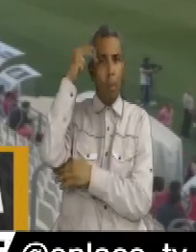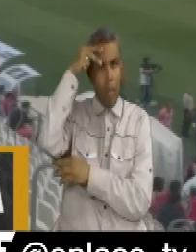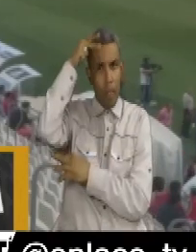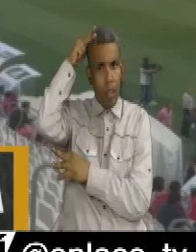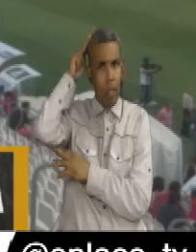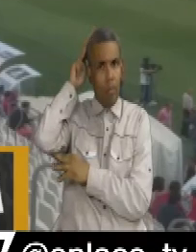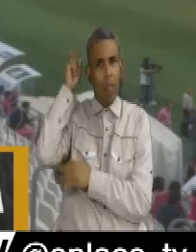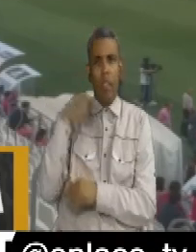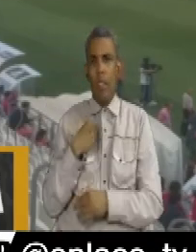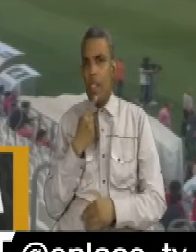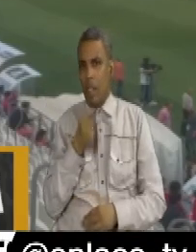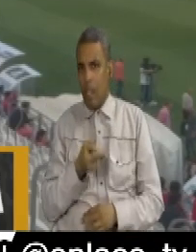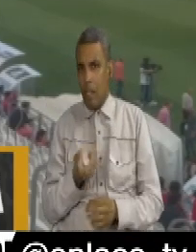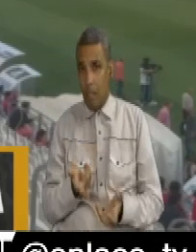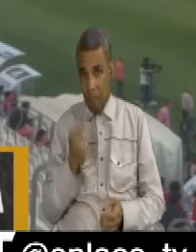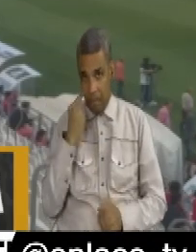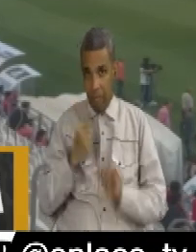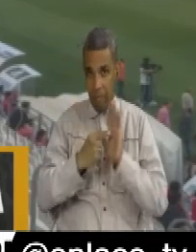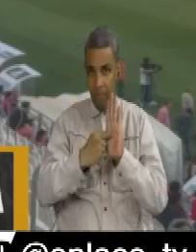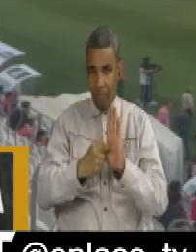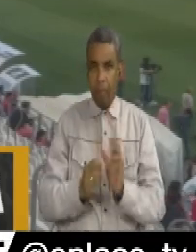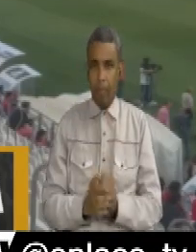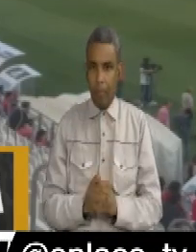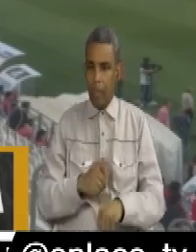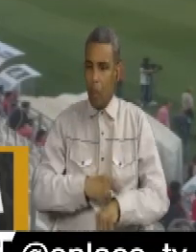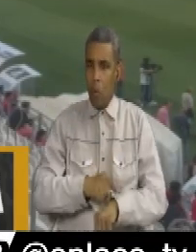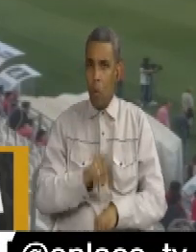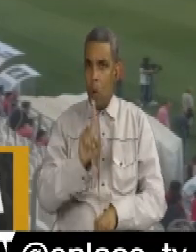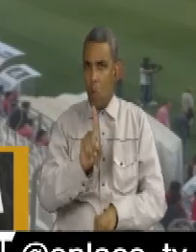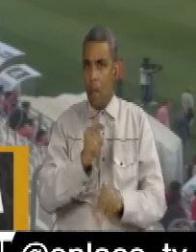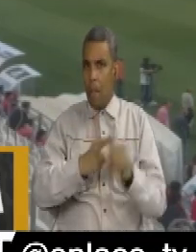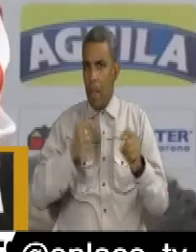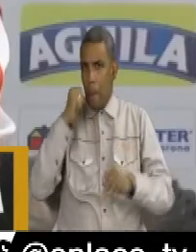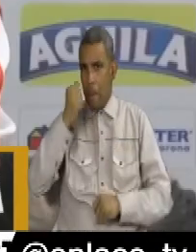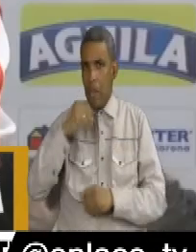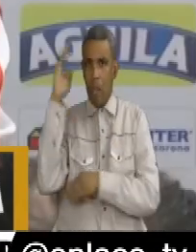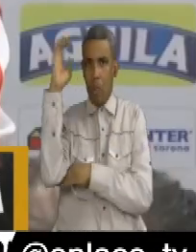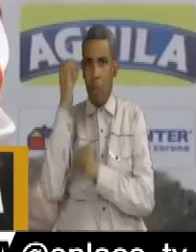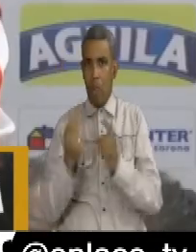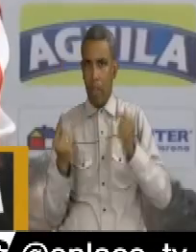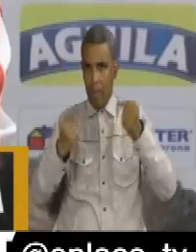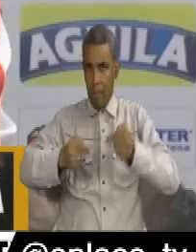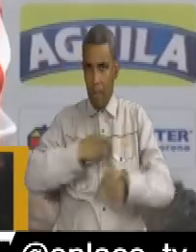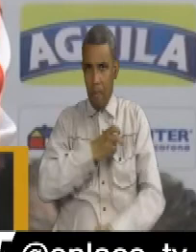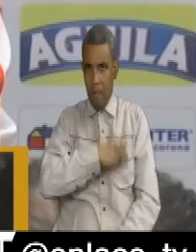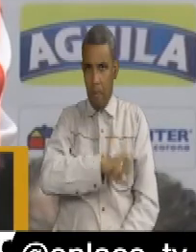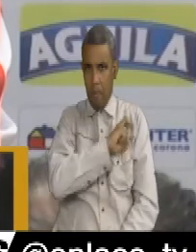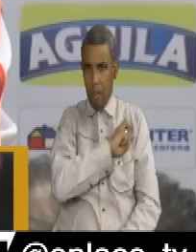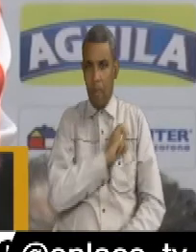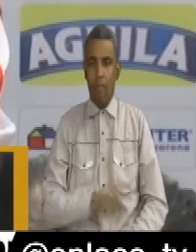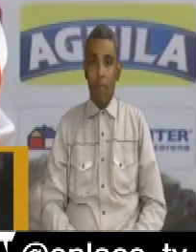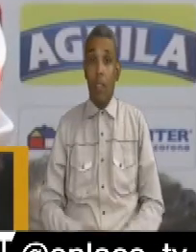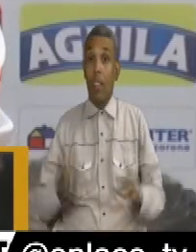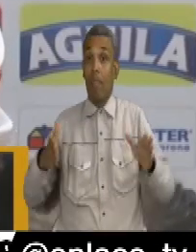se disputará mañana sobre la 1:30 de la tarde, hora de Colombia. Feliz de estar acá